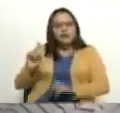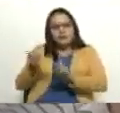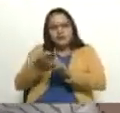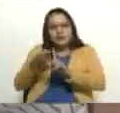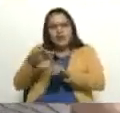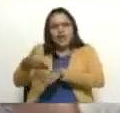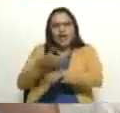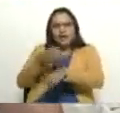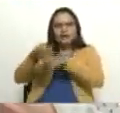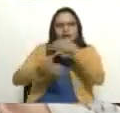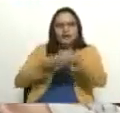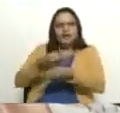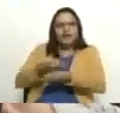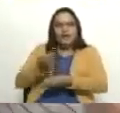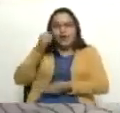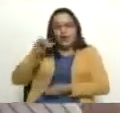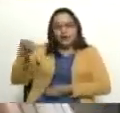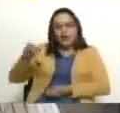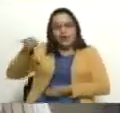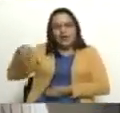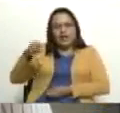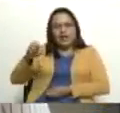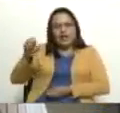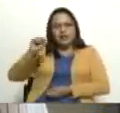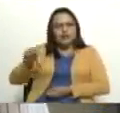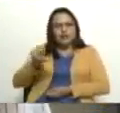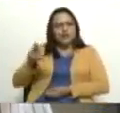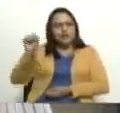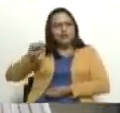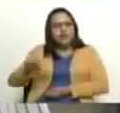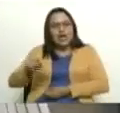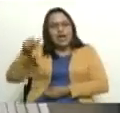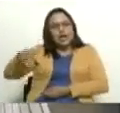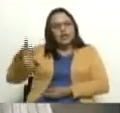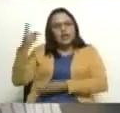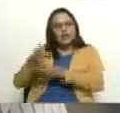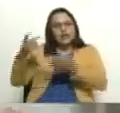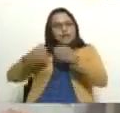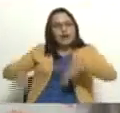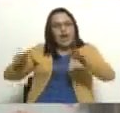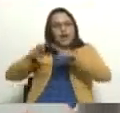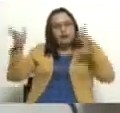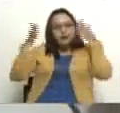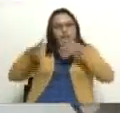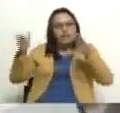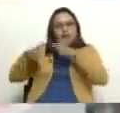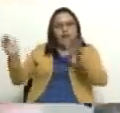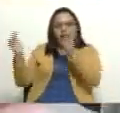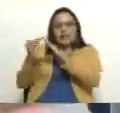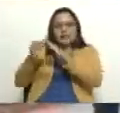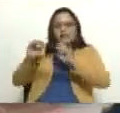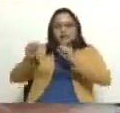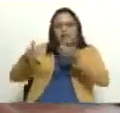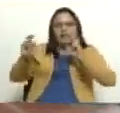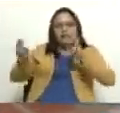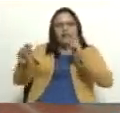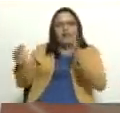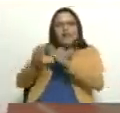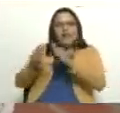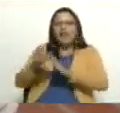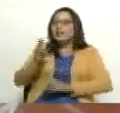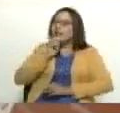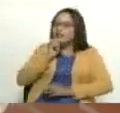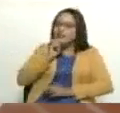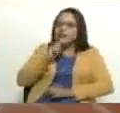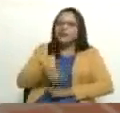dijo Jesús, que eso viene de la casa, cuando un niño está oyéndose, porque viene de la casa. Es muy difícil, entiendo,